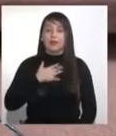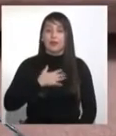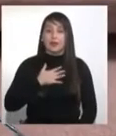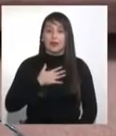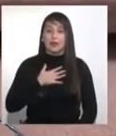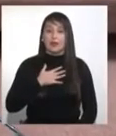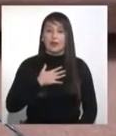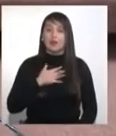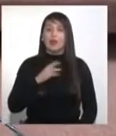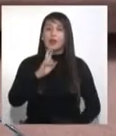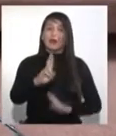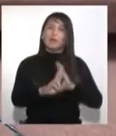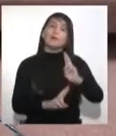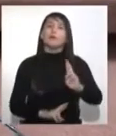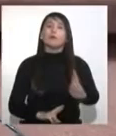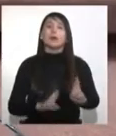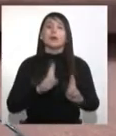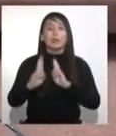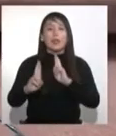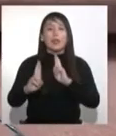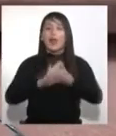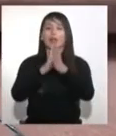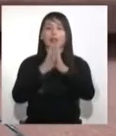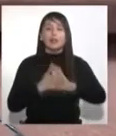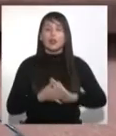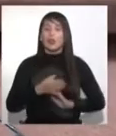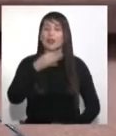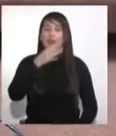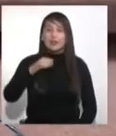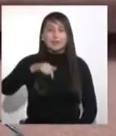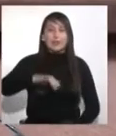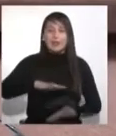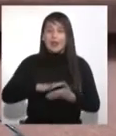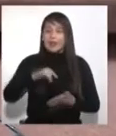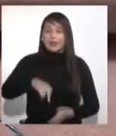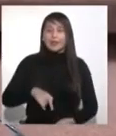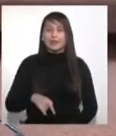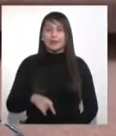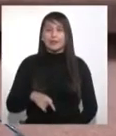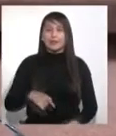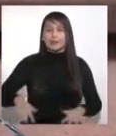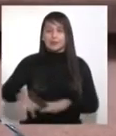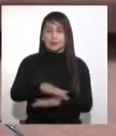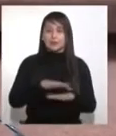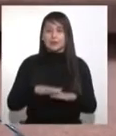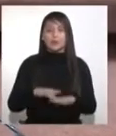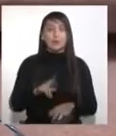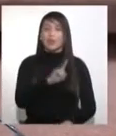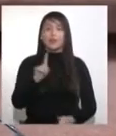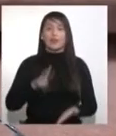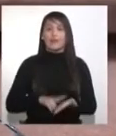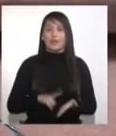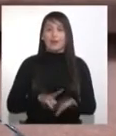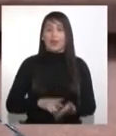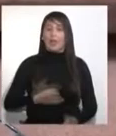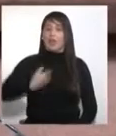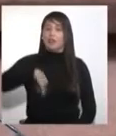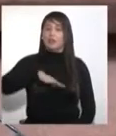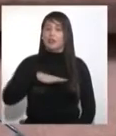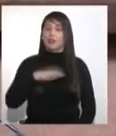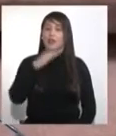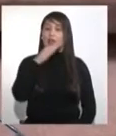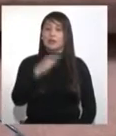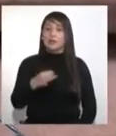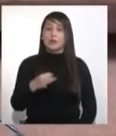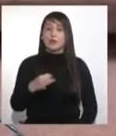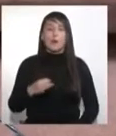a cada una de las afirmaciones que se han hecho en este hemiciclo. No es verdad que nosotros hayamos dicho que esto va a ser